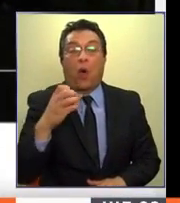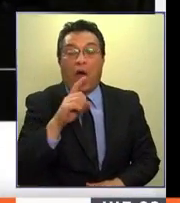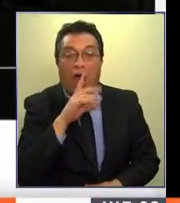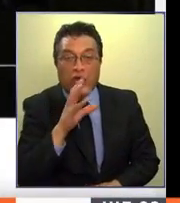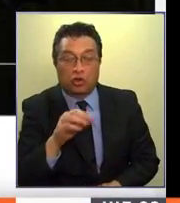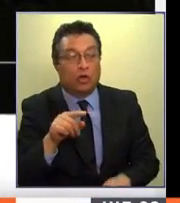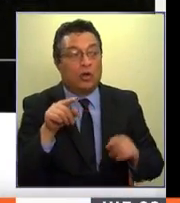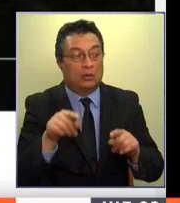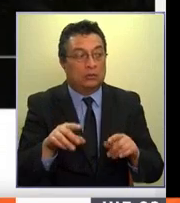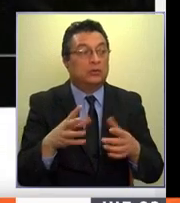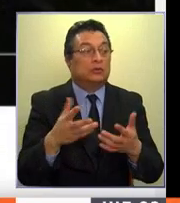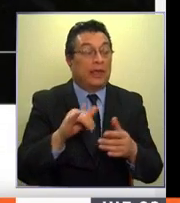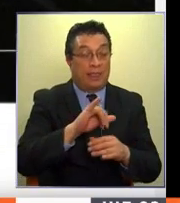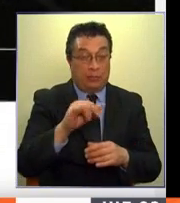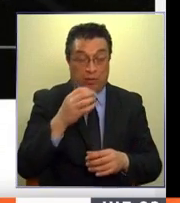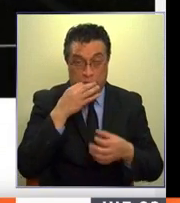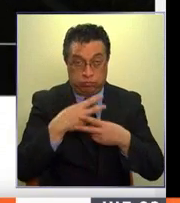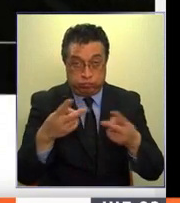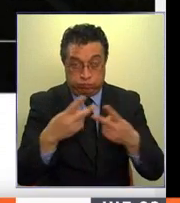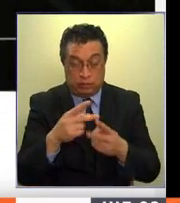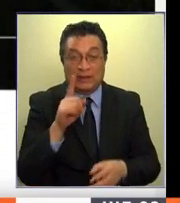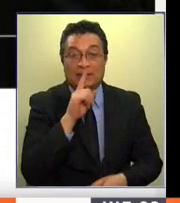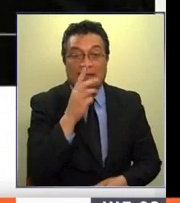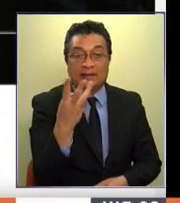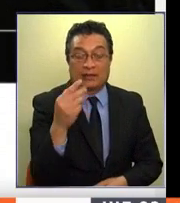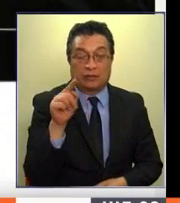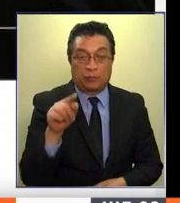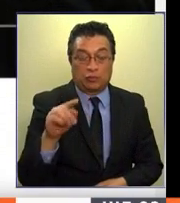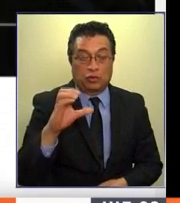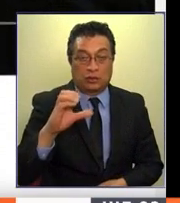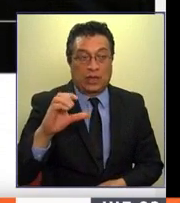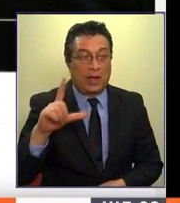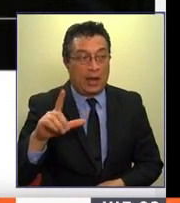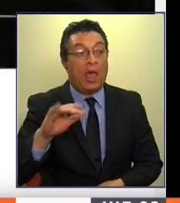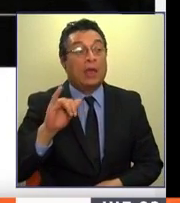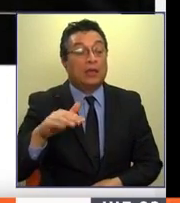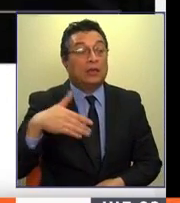nuestro sitio T13.cl y también, Mónica, en las próximas